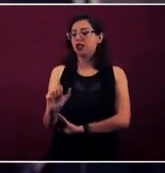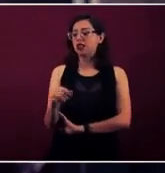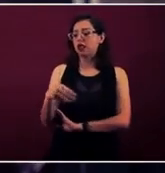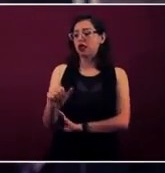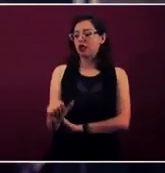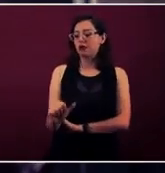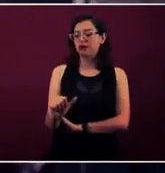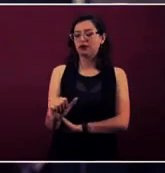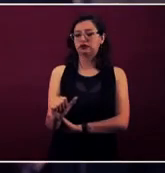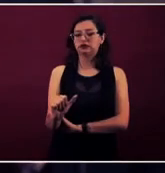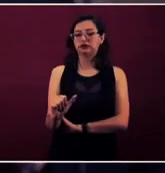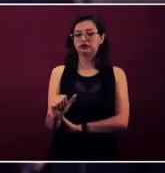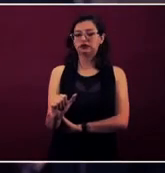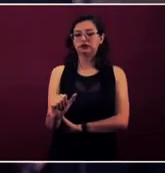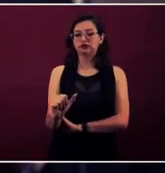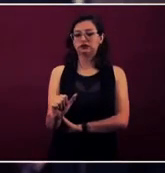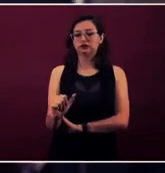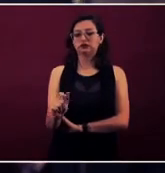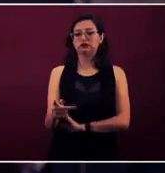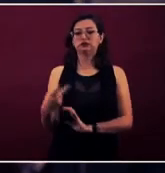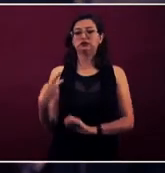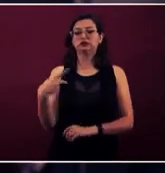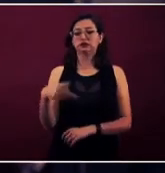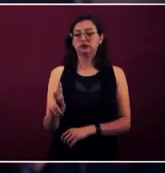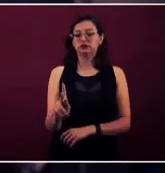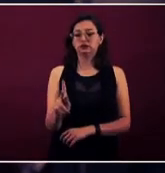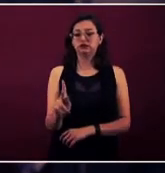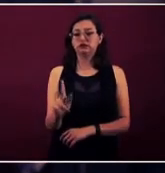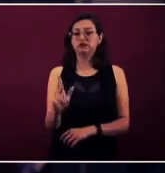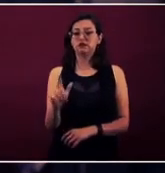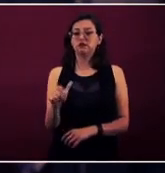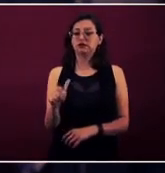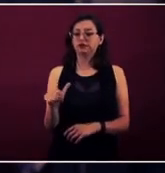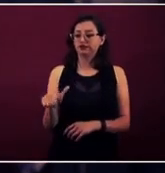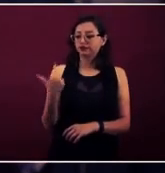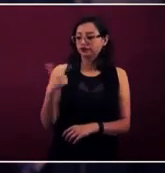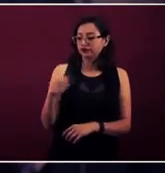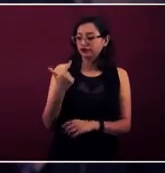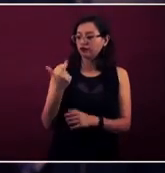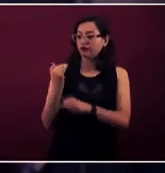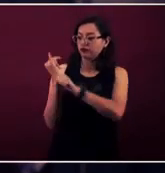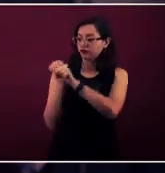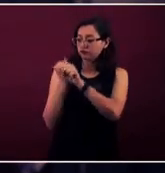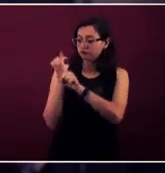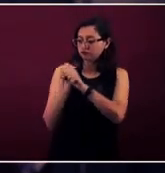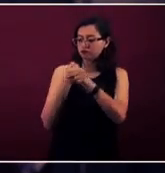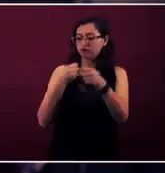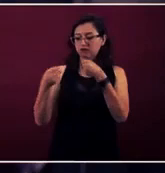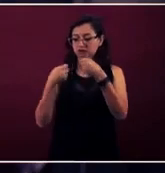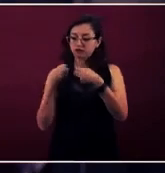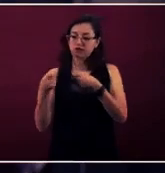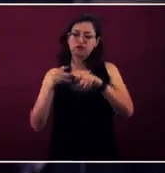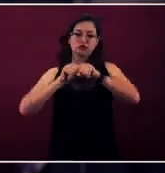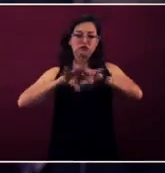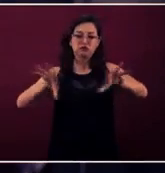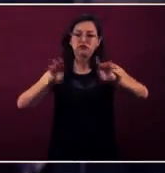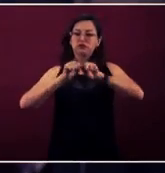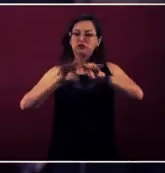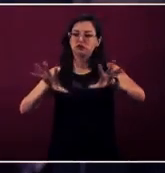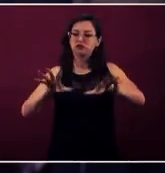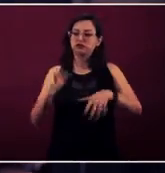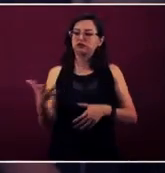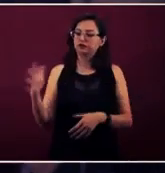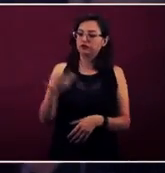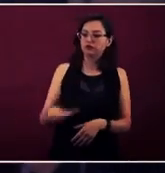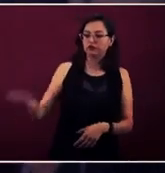Pero de los 12 reportajes que hemos publicado sobre la situación de los poblados